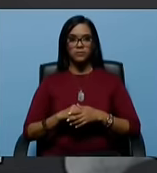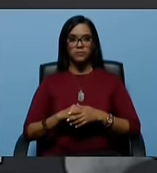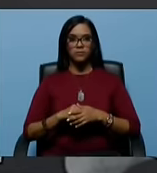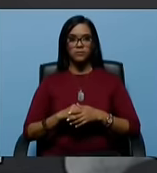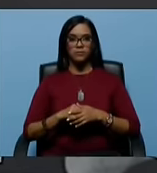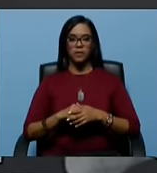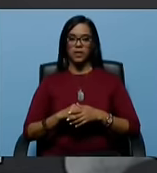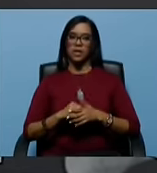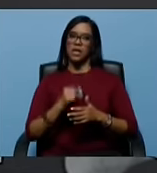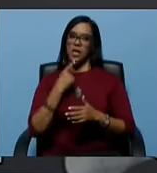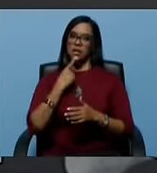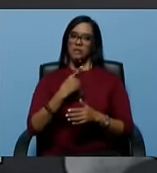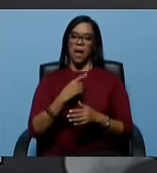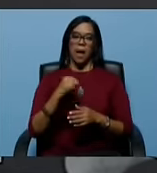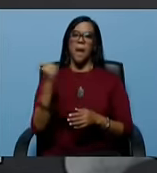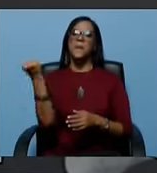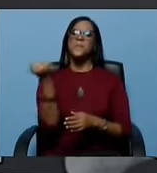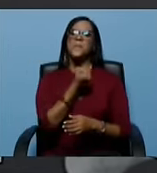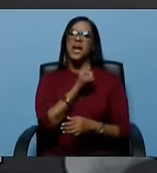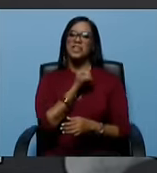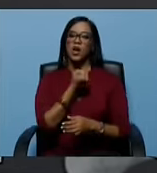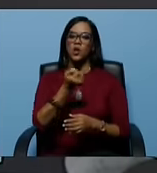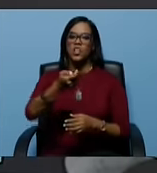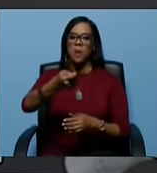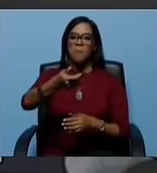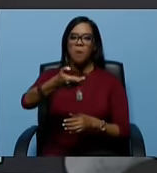Y decían, no, mátalos de a poquito,